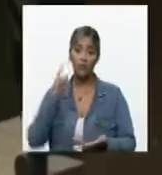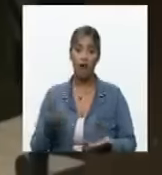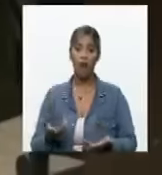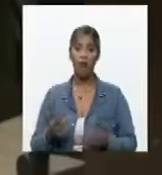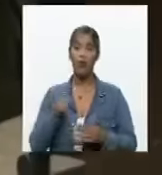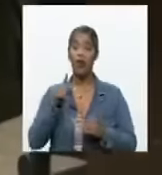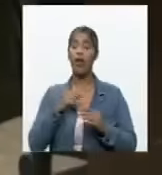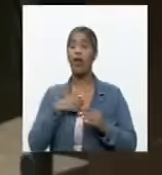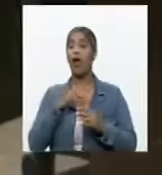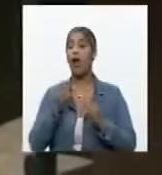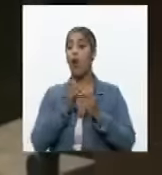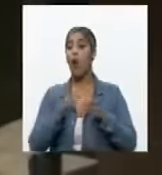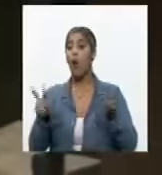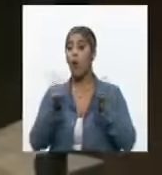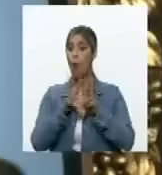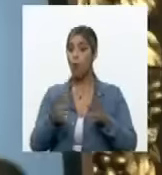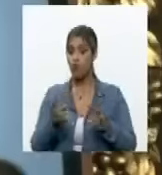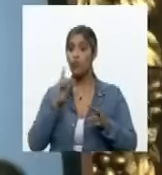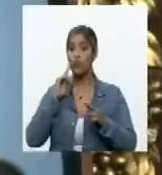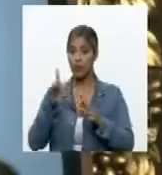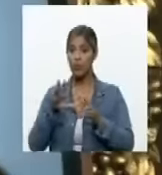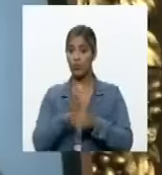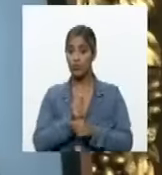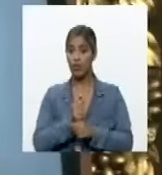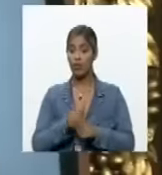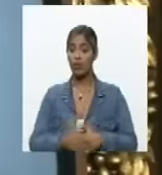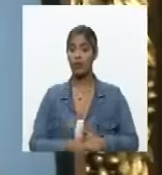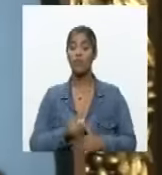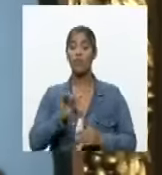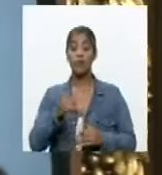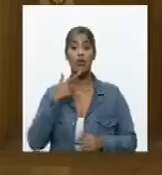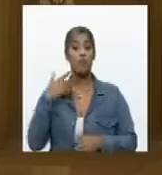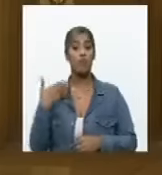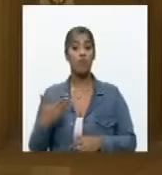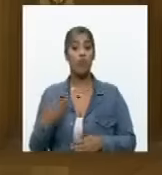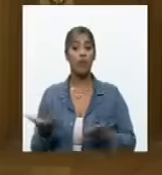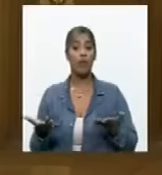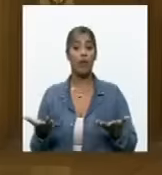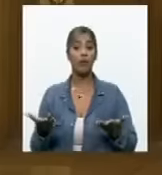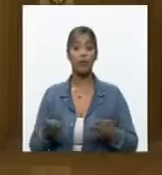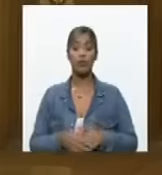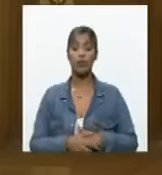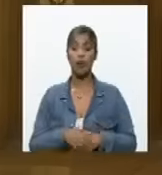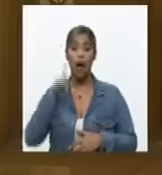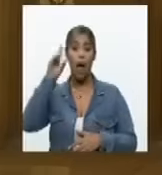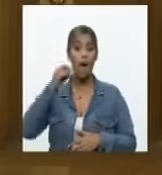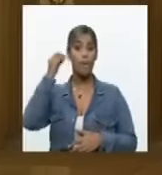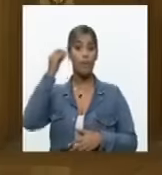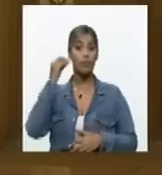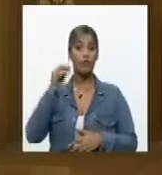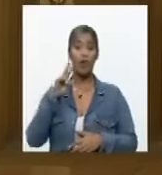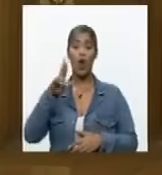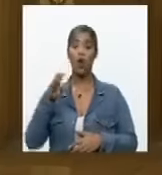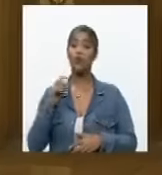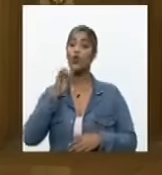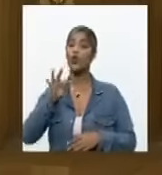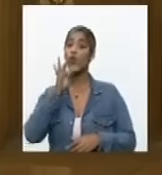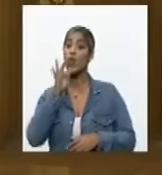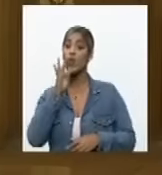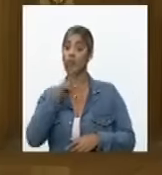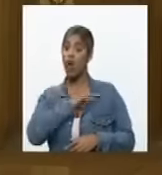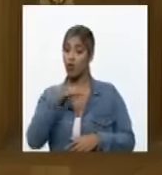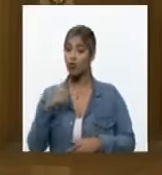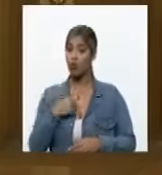la Organización de Naciones Unidas. Y vaya qué importante, ¿no?, el pensamiento robinsoniano todavía para